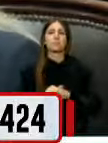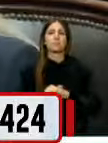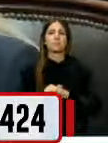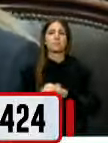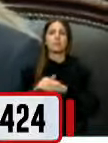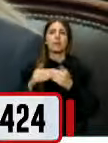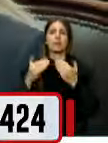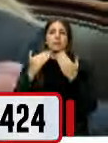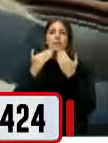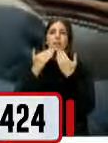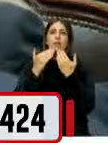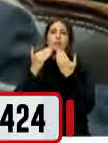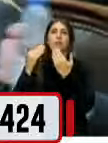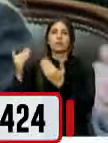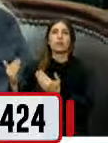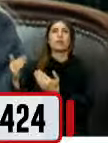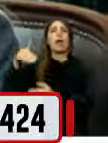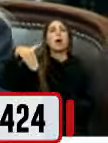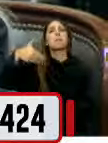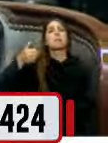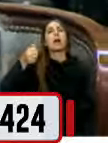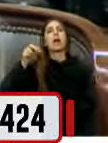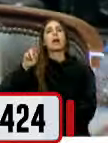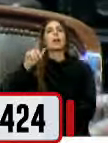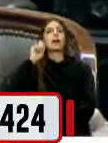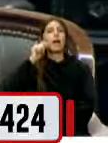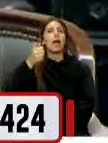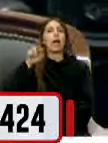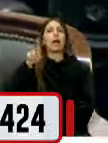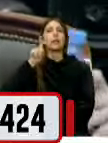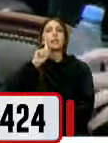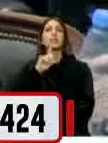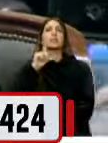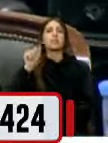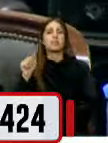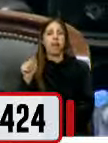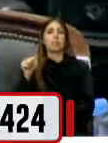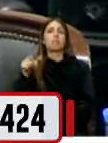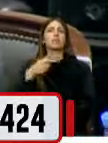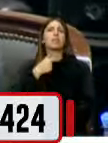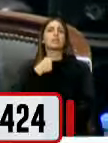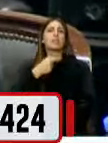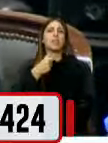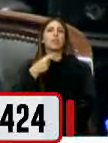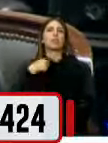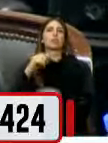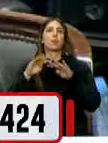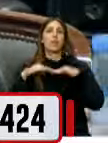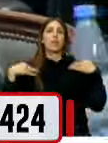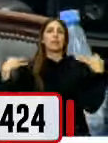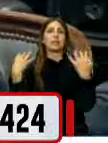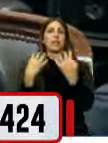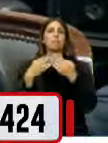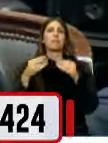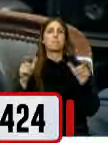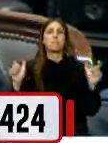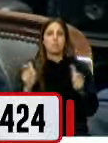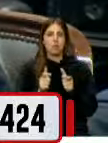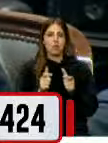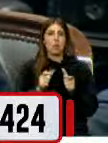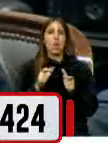no crece el empleo registrado hace muchísimos años. Algo que cambiar. Independientemente de eso, por supuesto que la generación de empleo